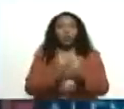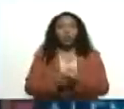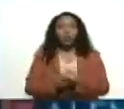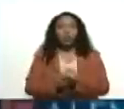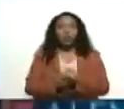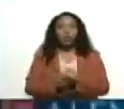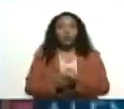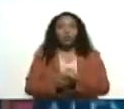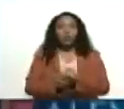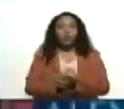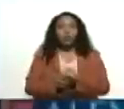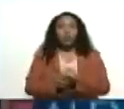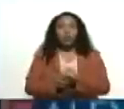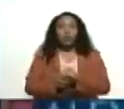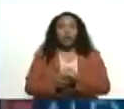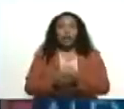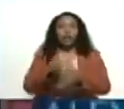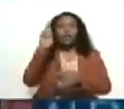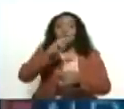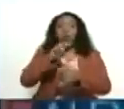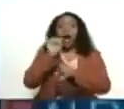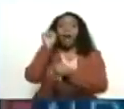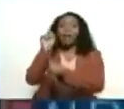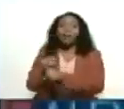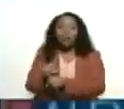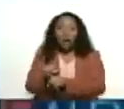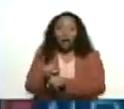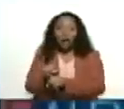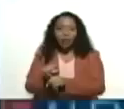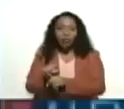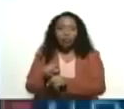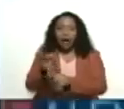no nos soltarnos la mano, vencer el mal.